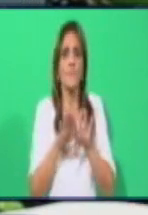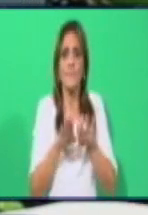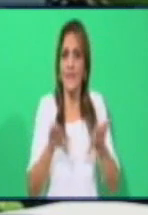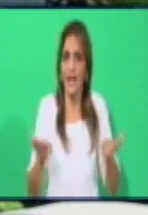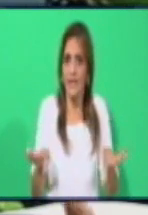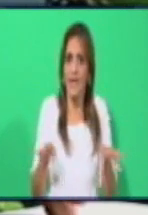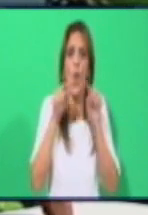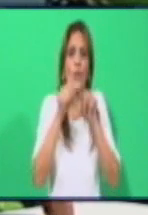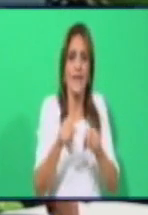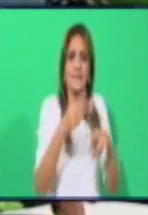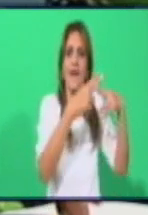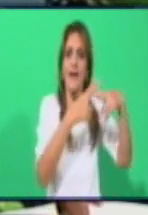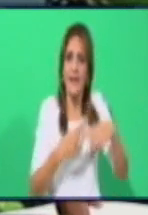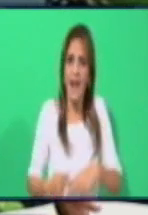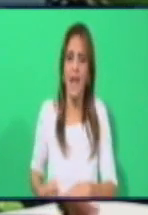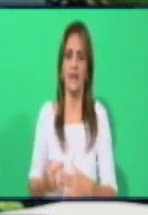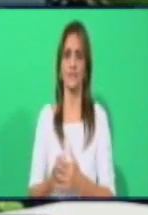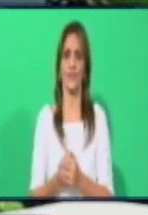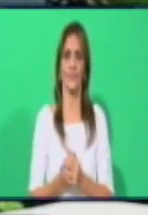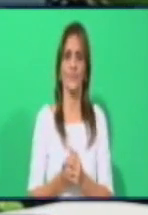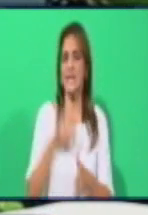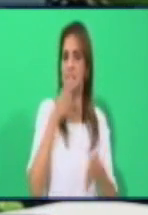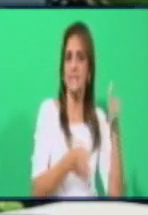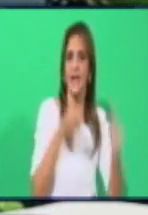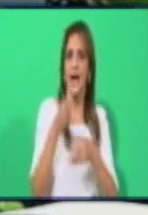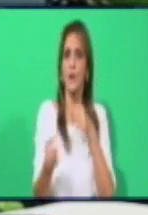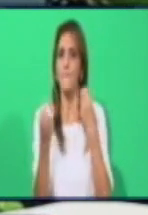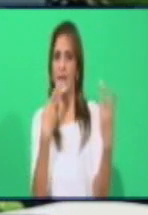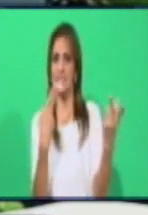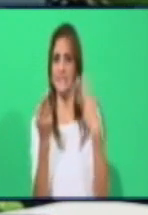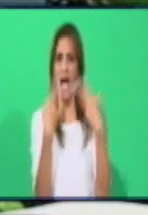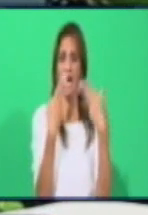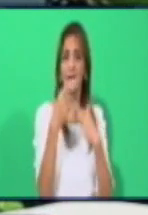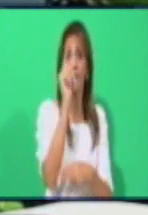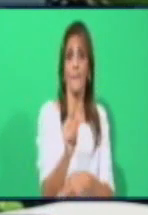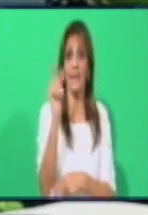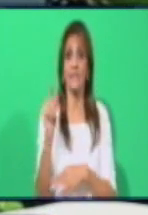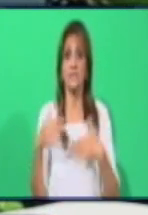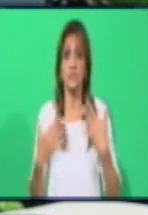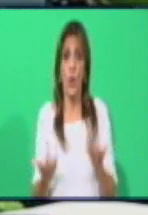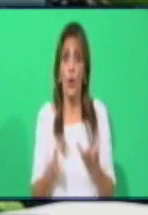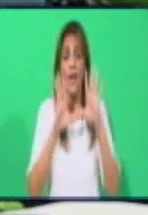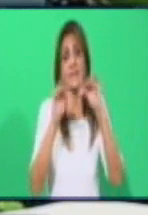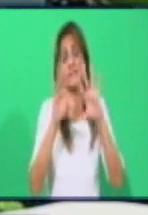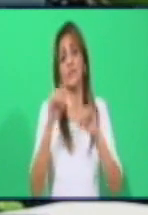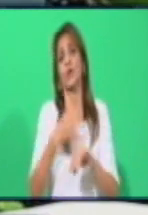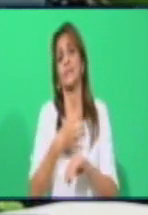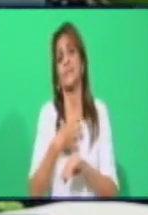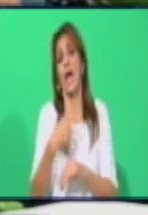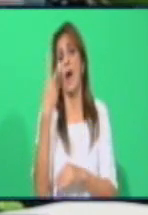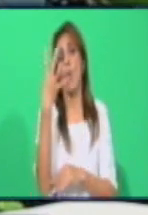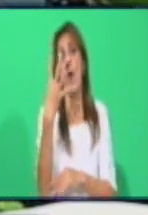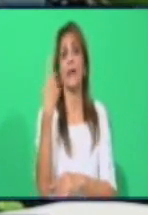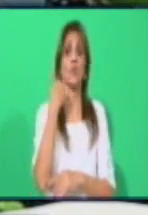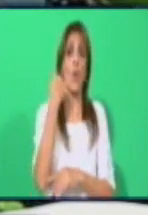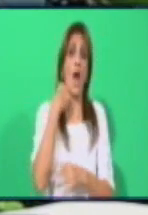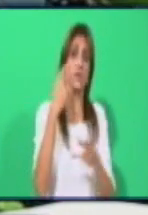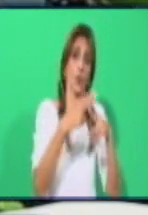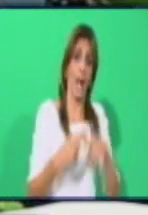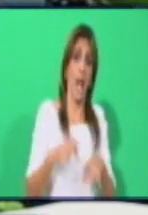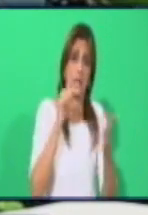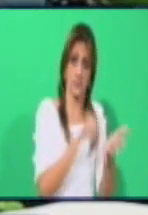ese listado y empezaron a llegar mensajes de televidentes diciendo que llevaban 4 años anotados, que llevaban 5